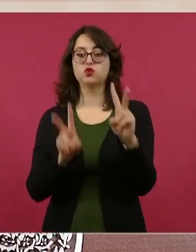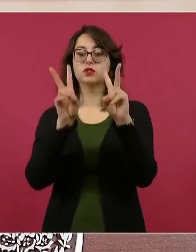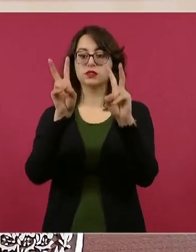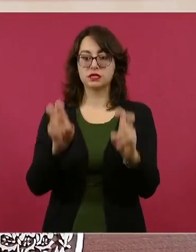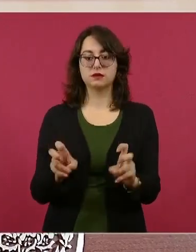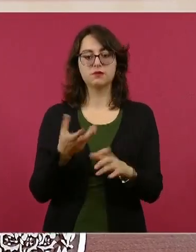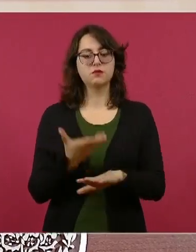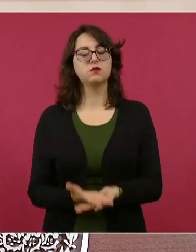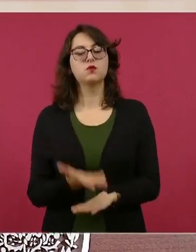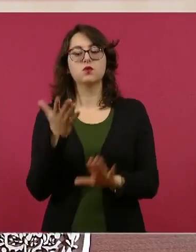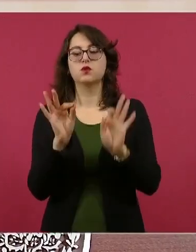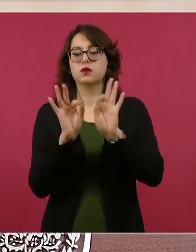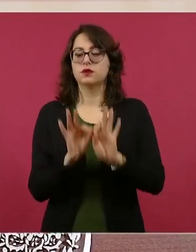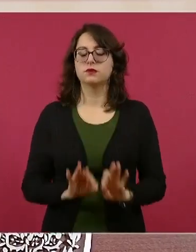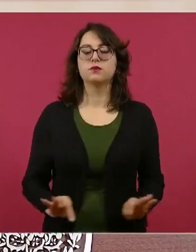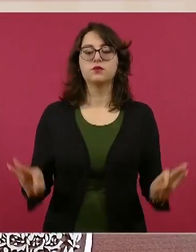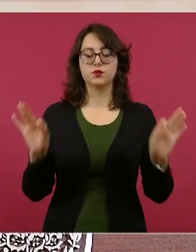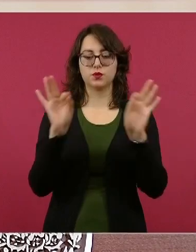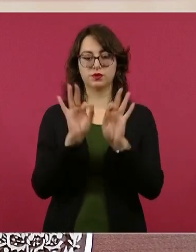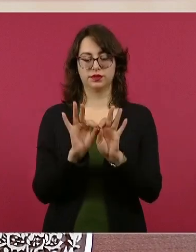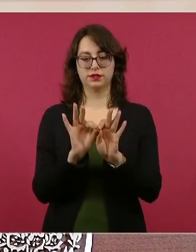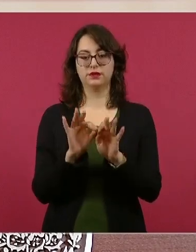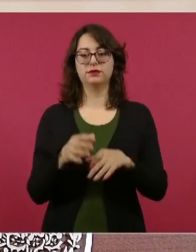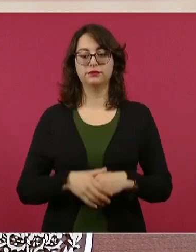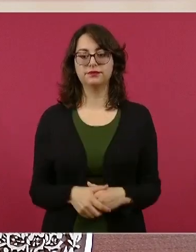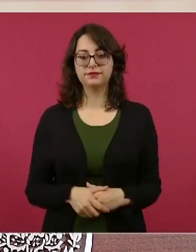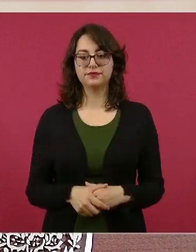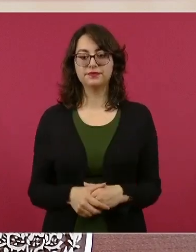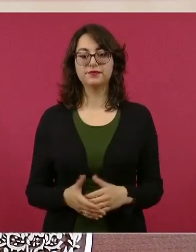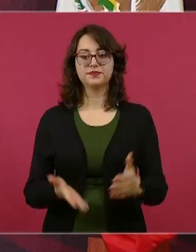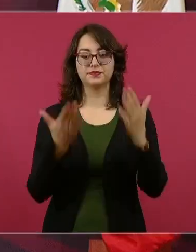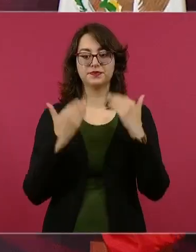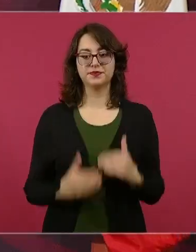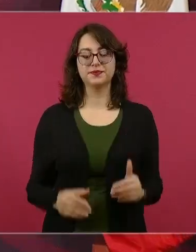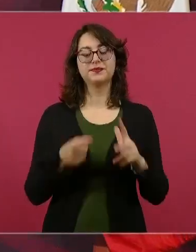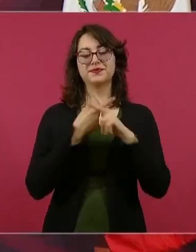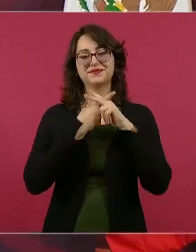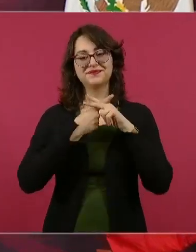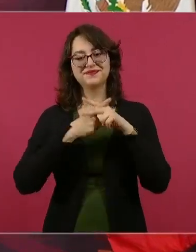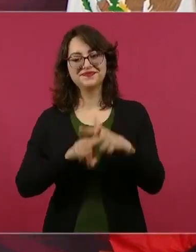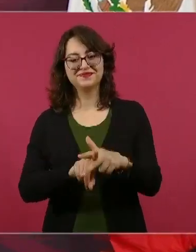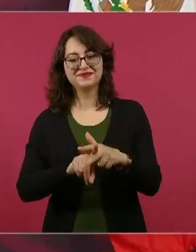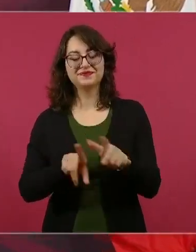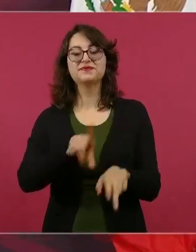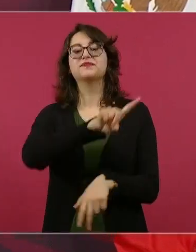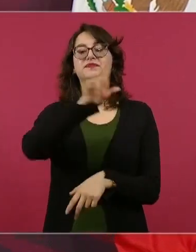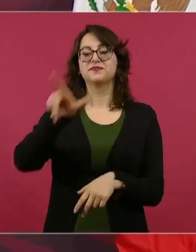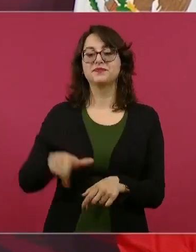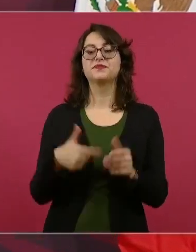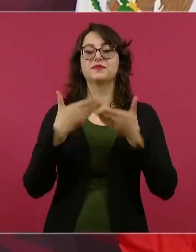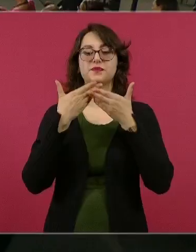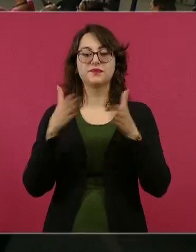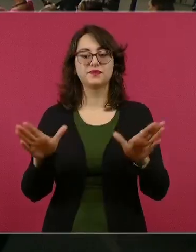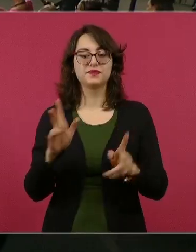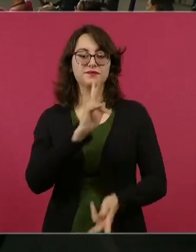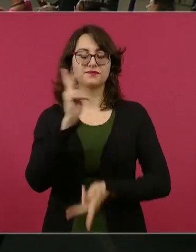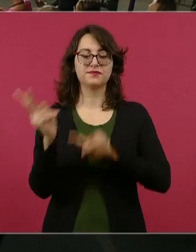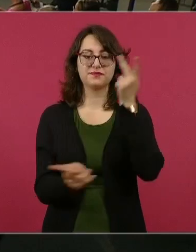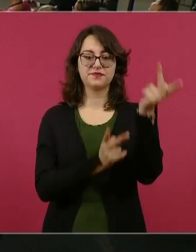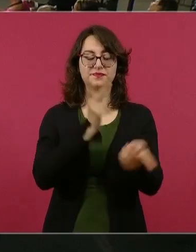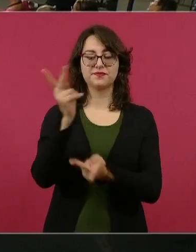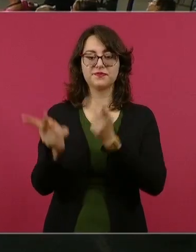les parece, y posteriormente abrimos para preguntas y respuestas.